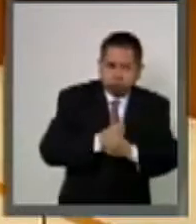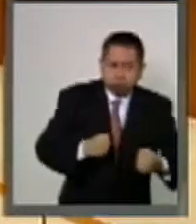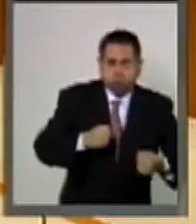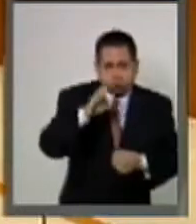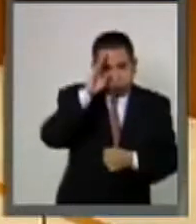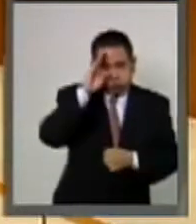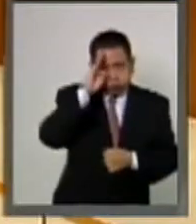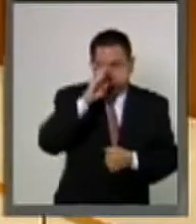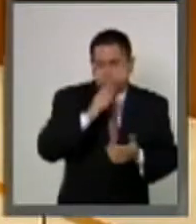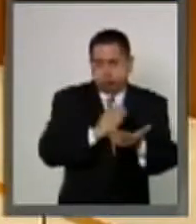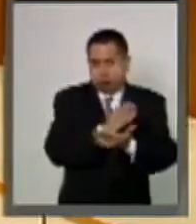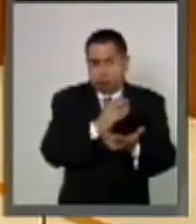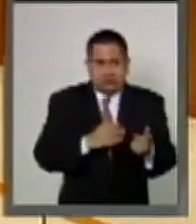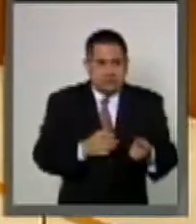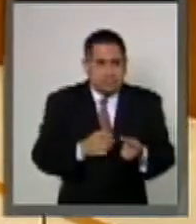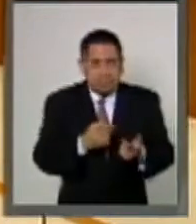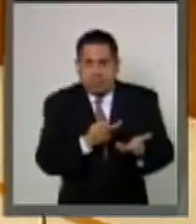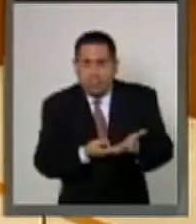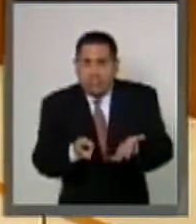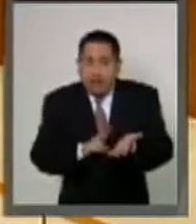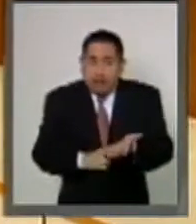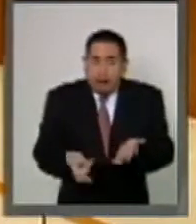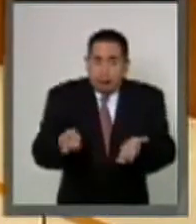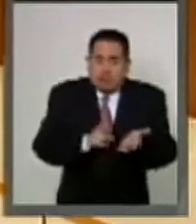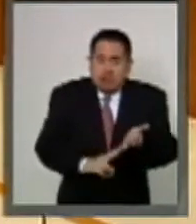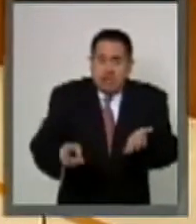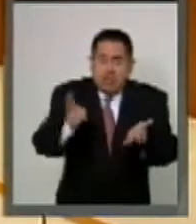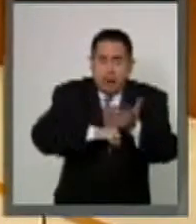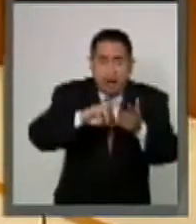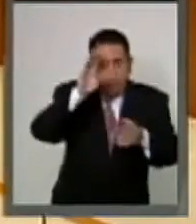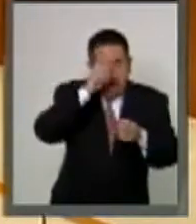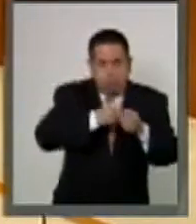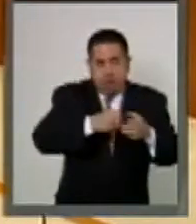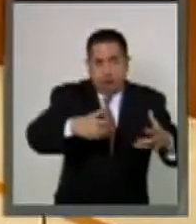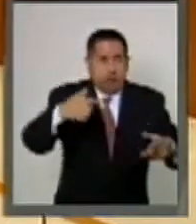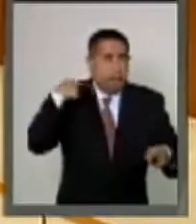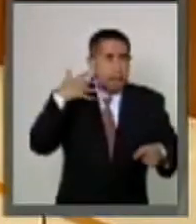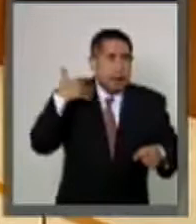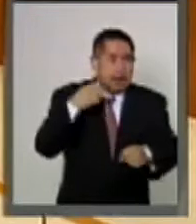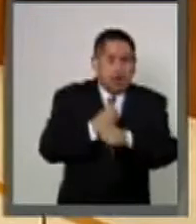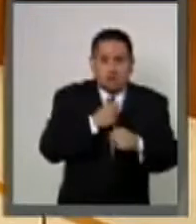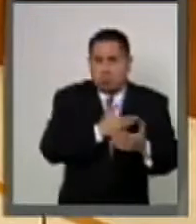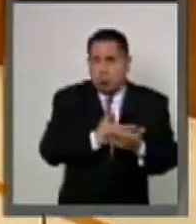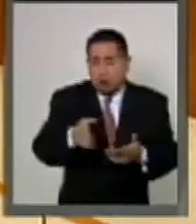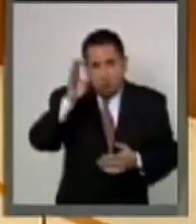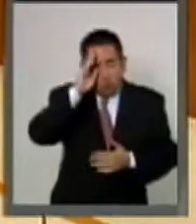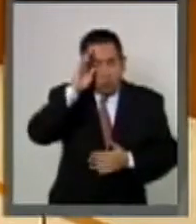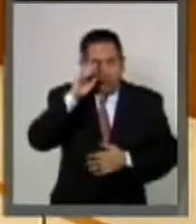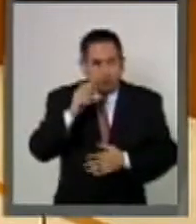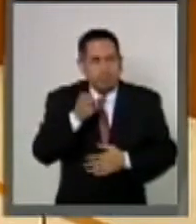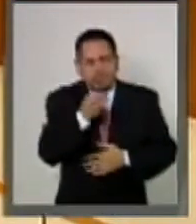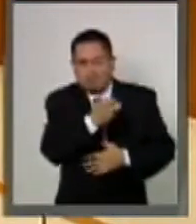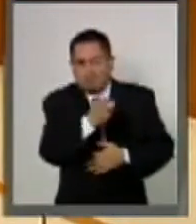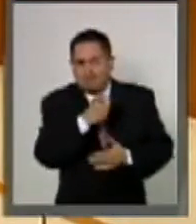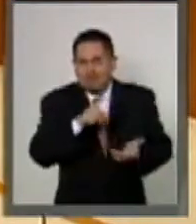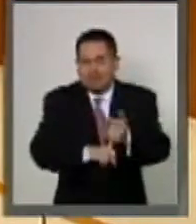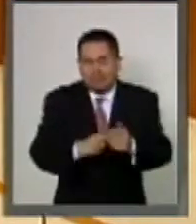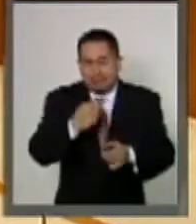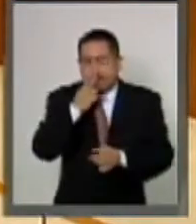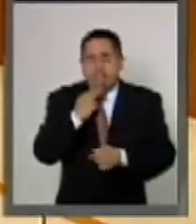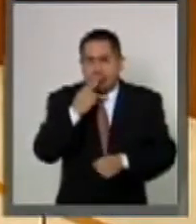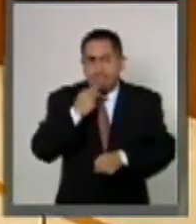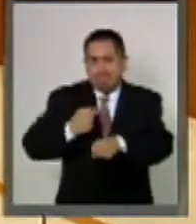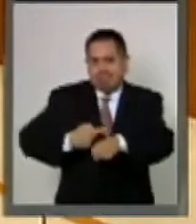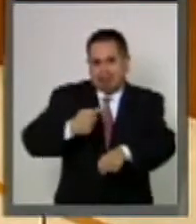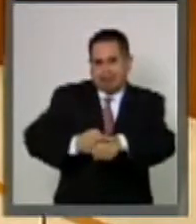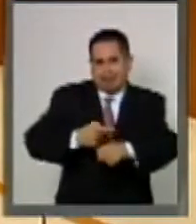cuya cifra se ha triplicado desde hace 10 años. Esto conlleva a elevar los índices de diabetes y posicionar